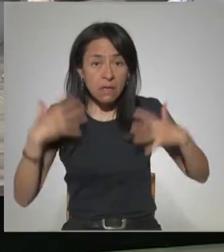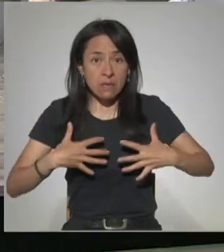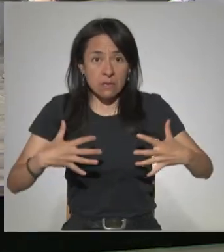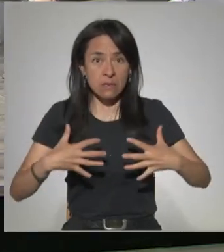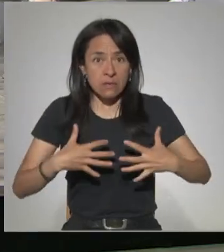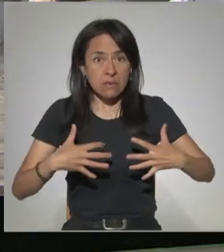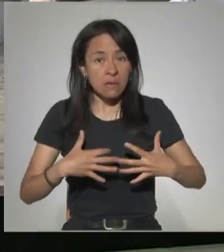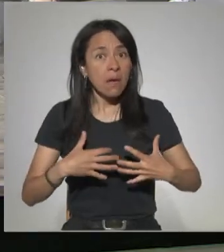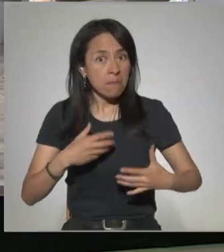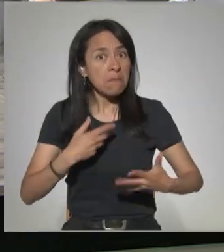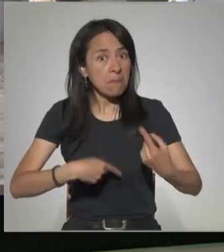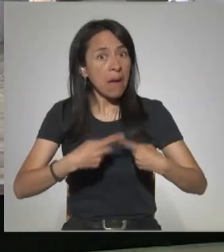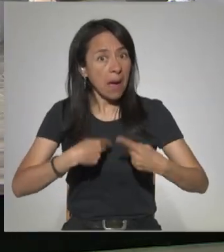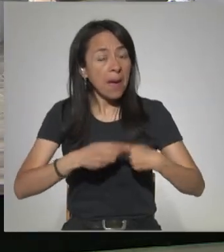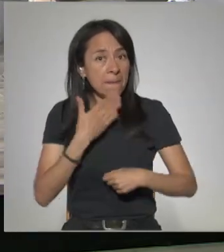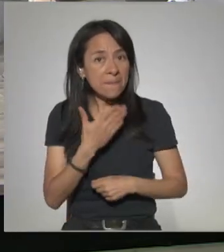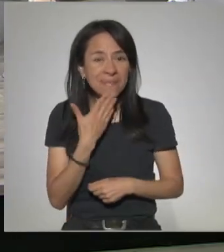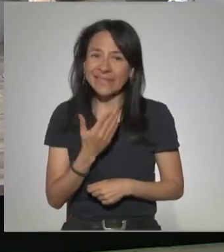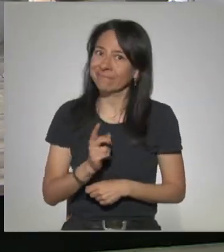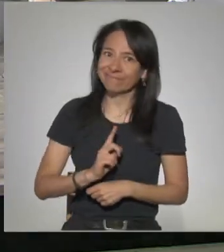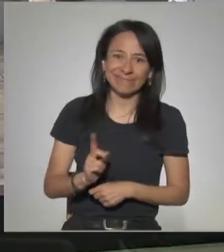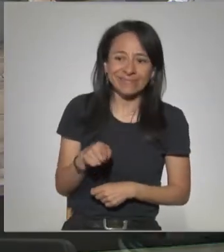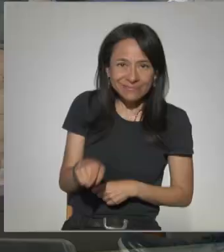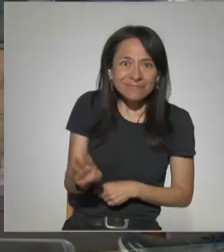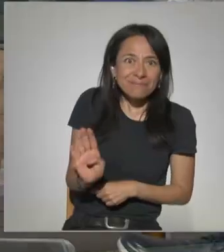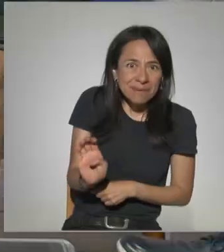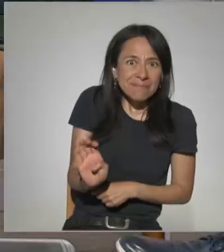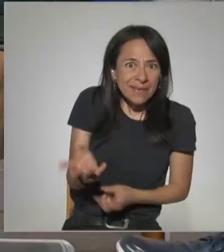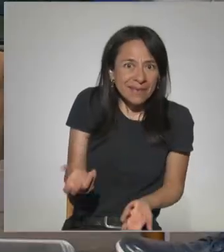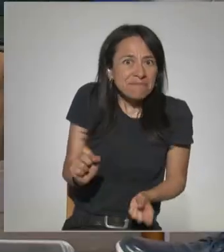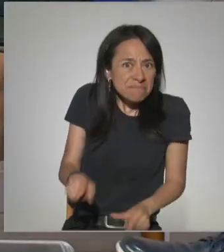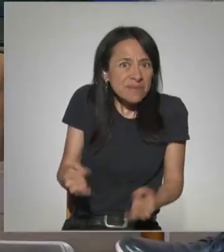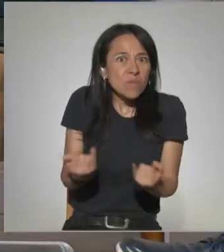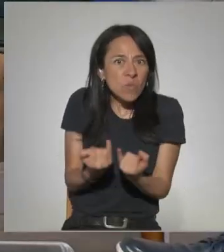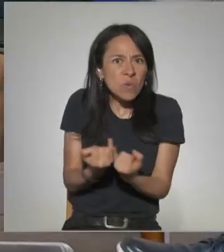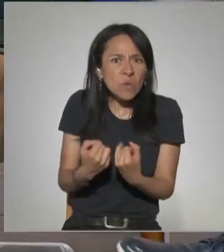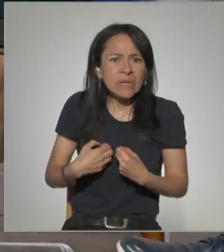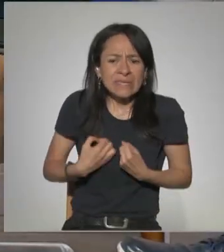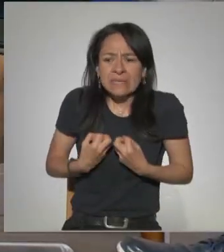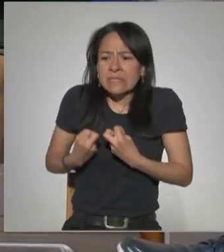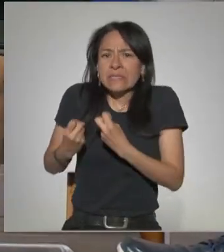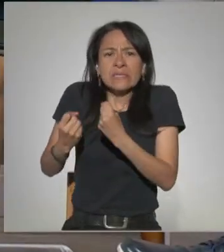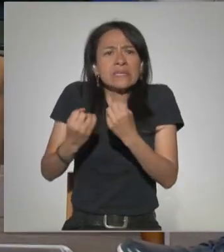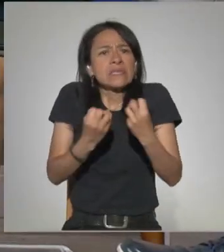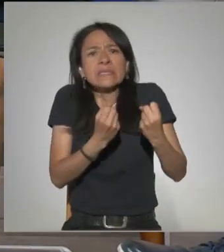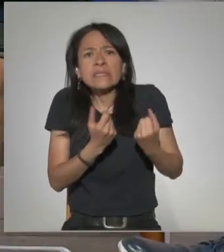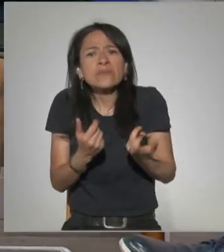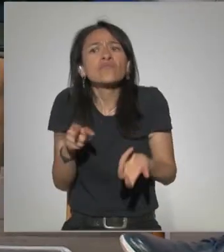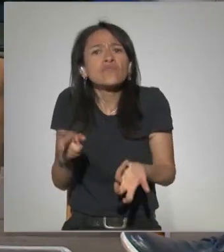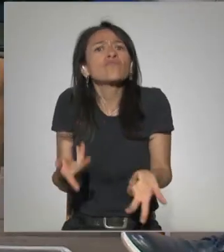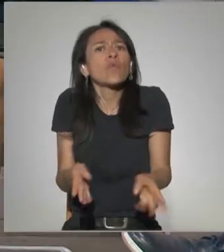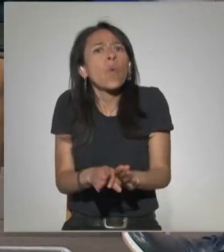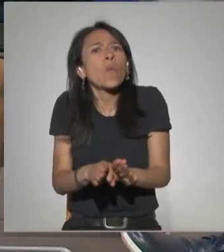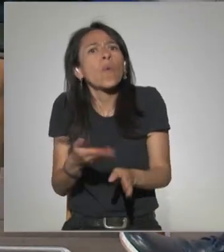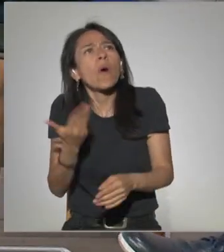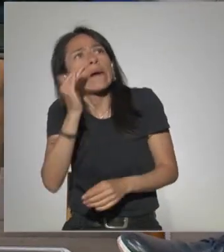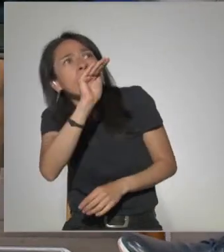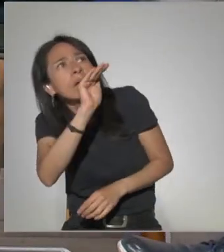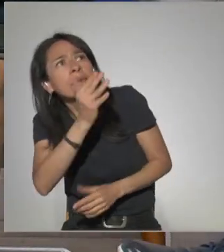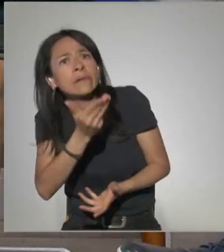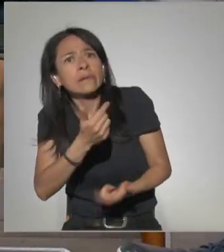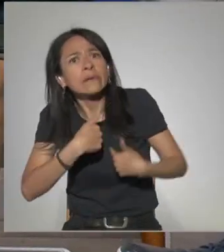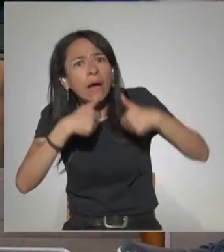un estado elevado de estrés, porque la única forma que tiene bebé para pedir algo, pues es el llanto, ¿no? Es a través del